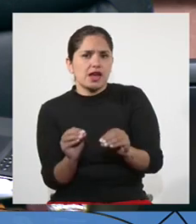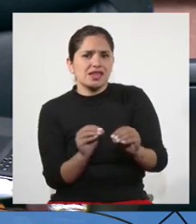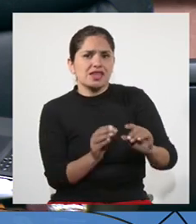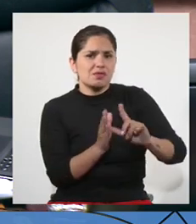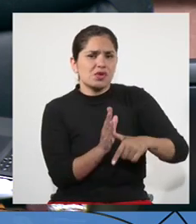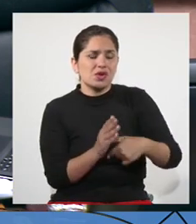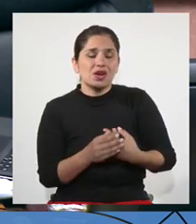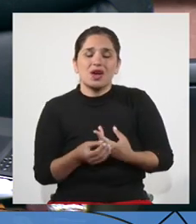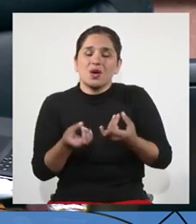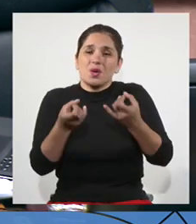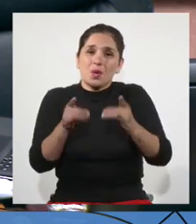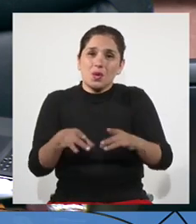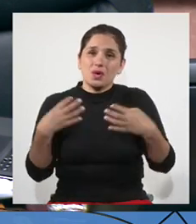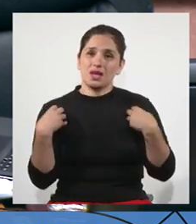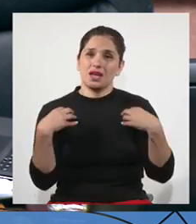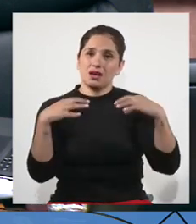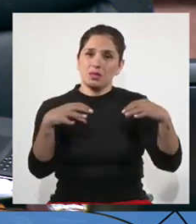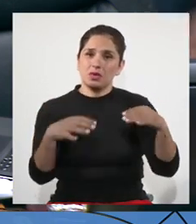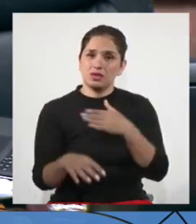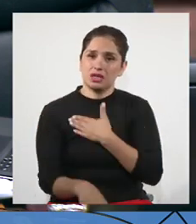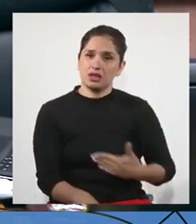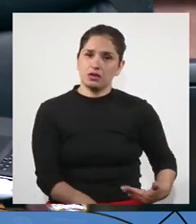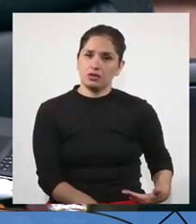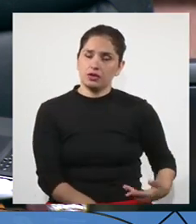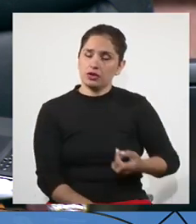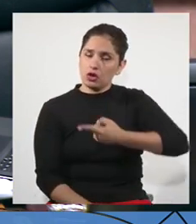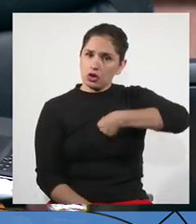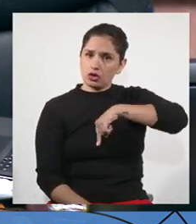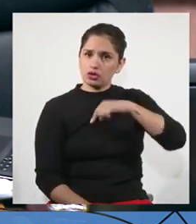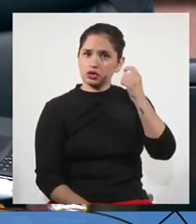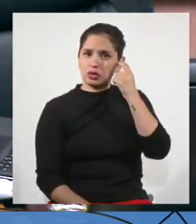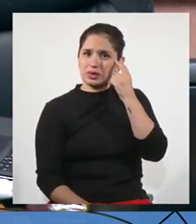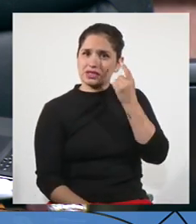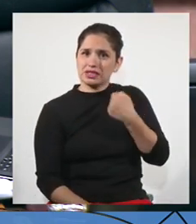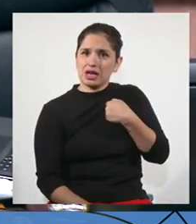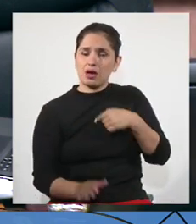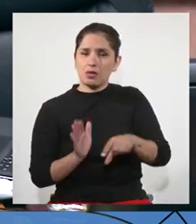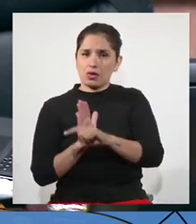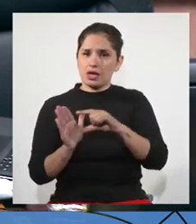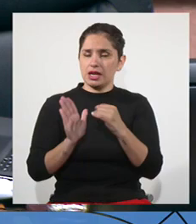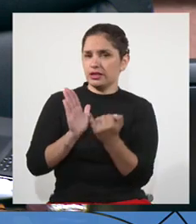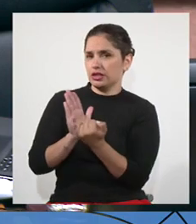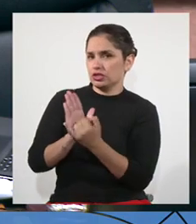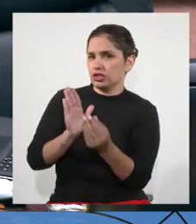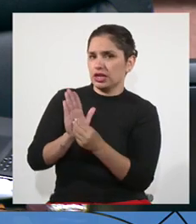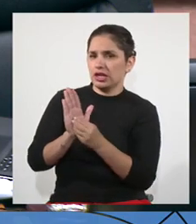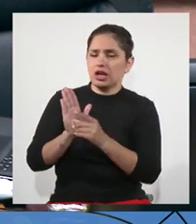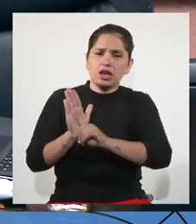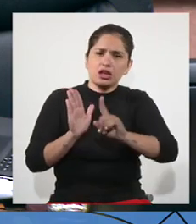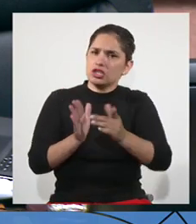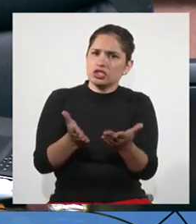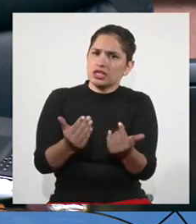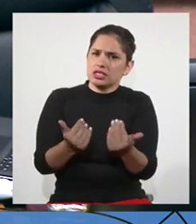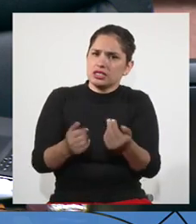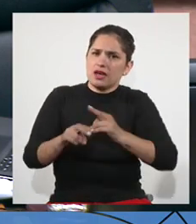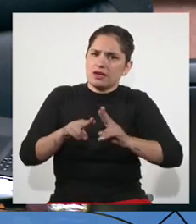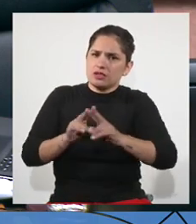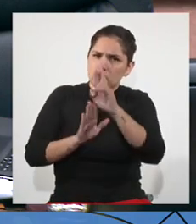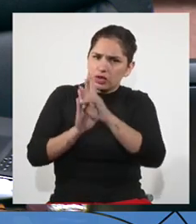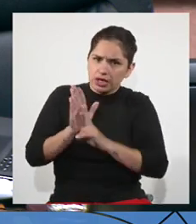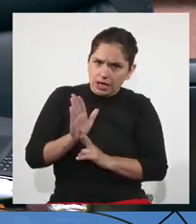única y exclusivamente de parte del Ejecutivo. Nosotros considerábamos en nuestra indicación en que no era necesario